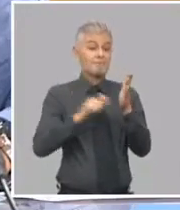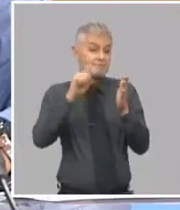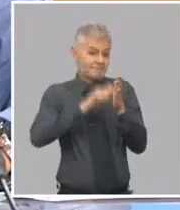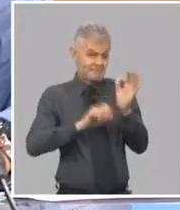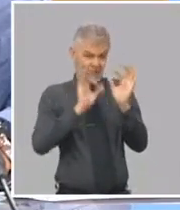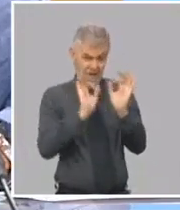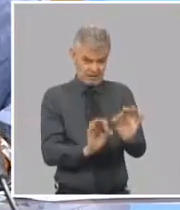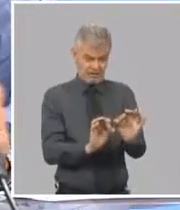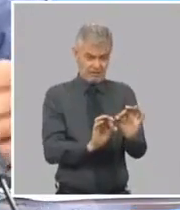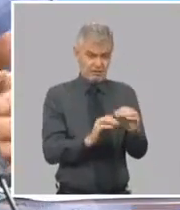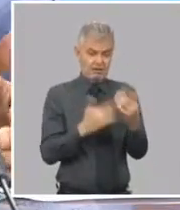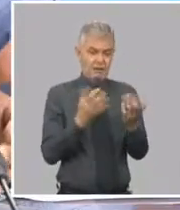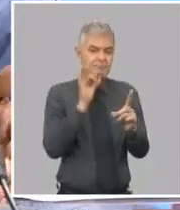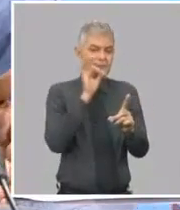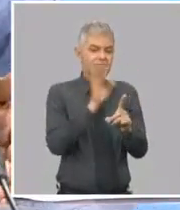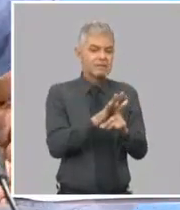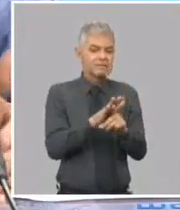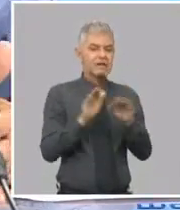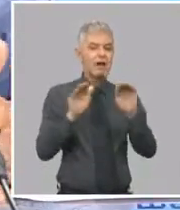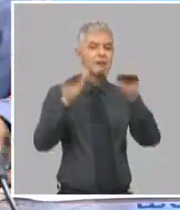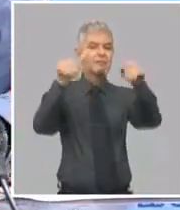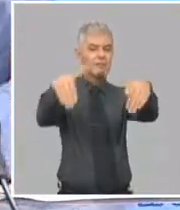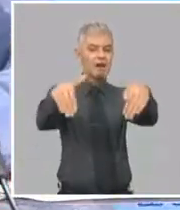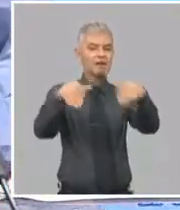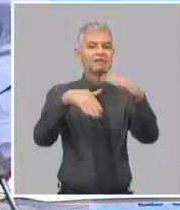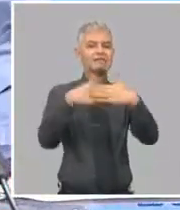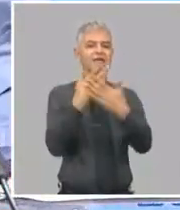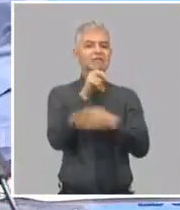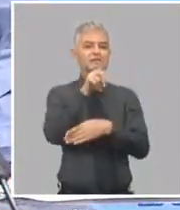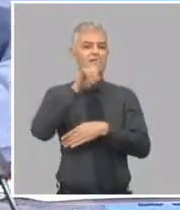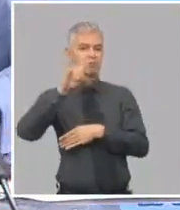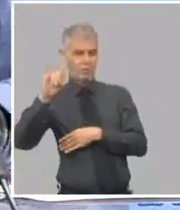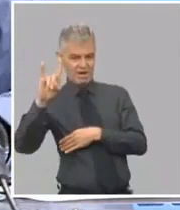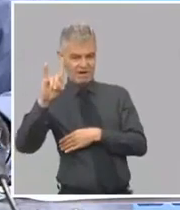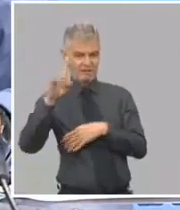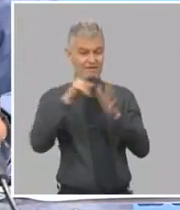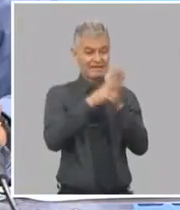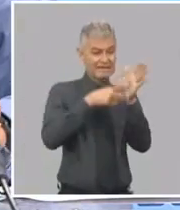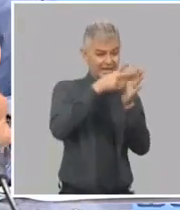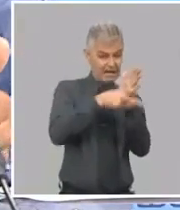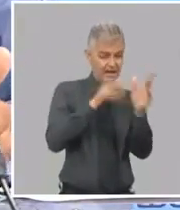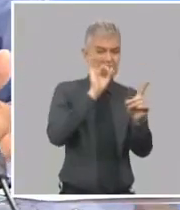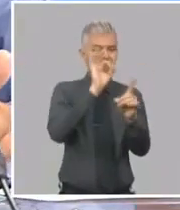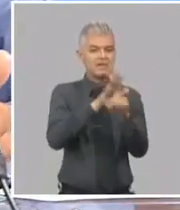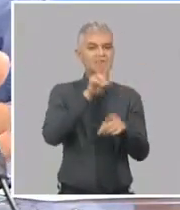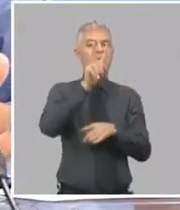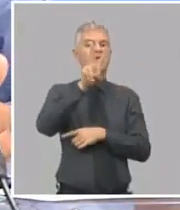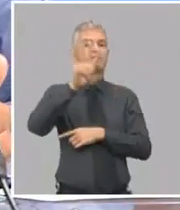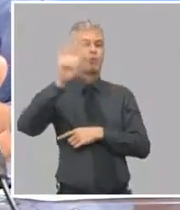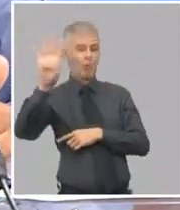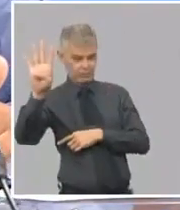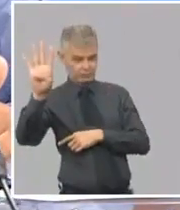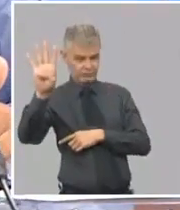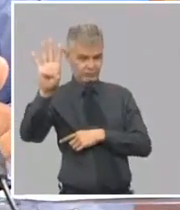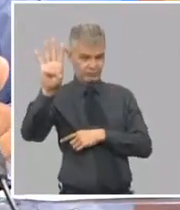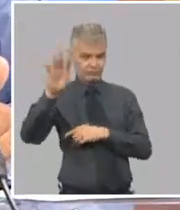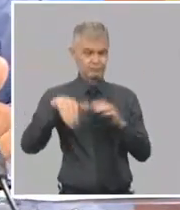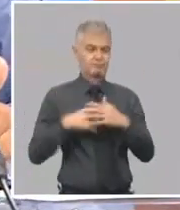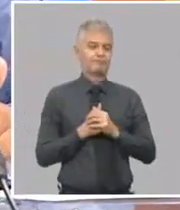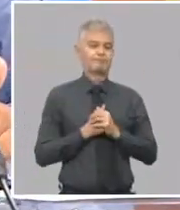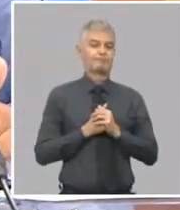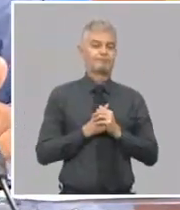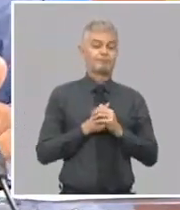es comienza los sonidos comienzan el día 19 y los trenes del 24 lo que sucede con los trenes es que en estos momentos esos trenes están